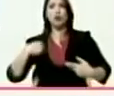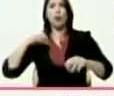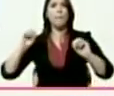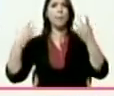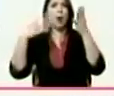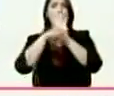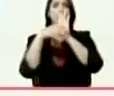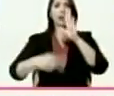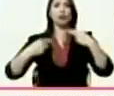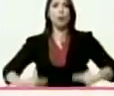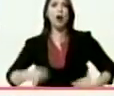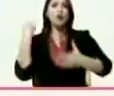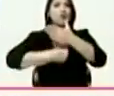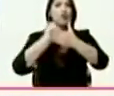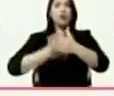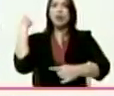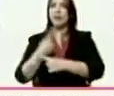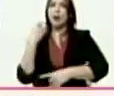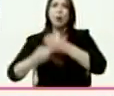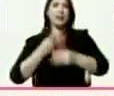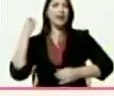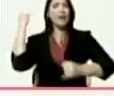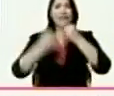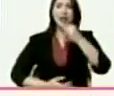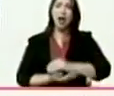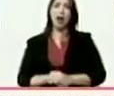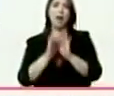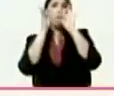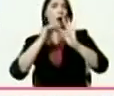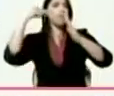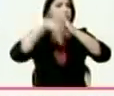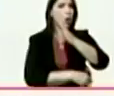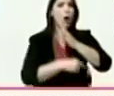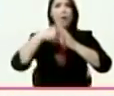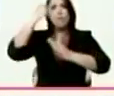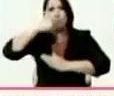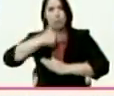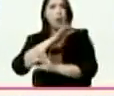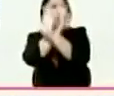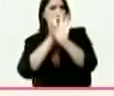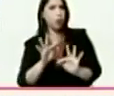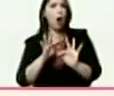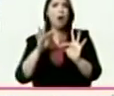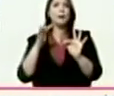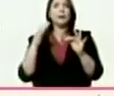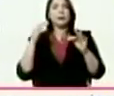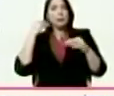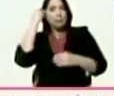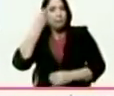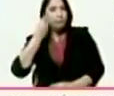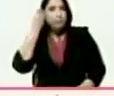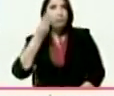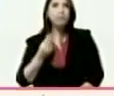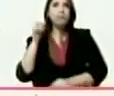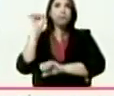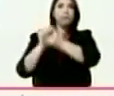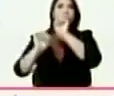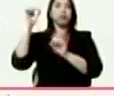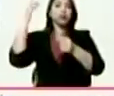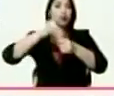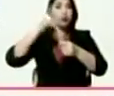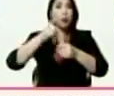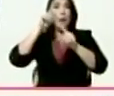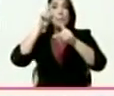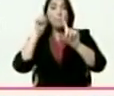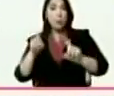derechos humanos. Hay que hacerla hasta el final, a fondo, de manera sincera, con mística, con mucha rebeldía, con datos, con